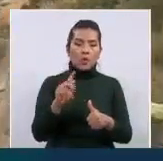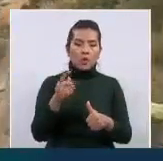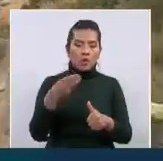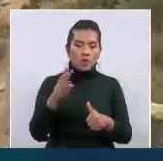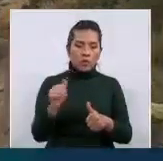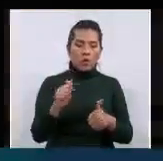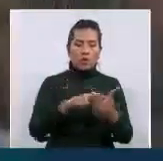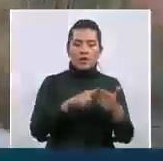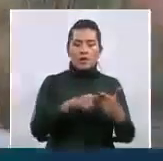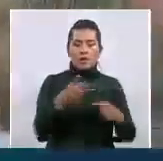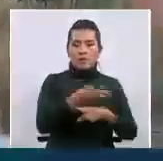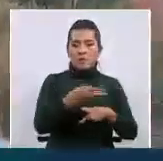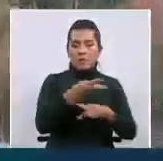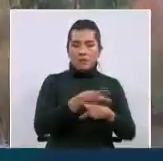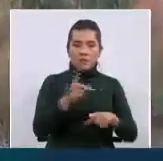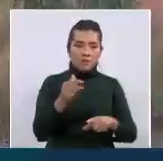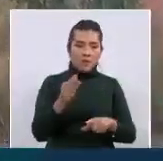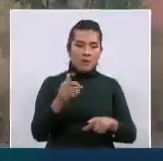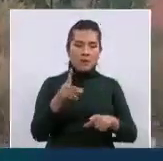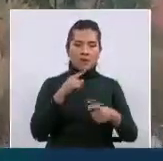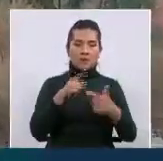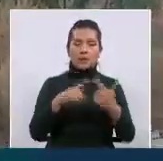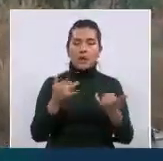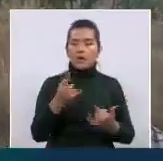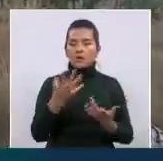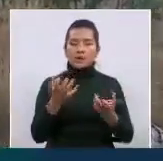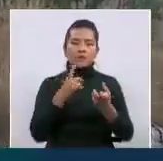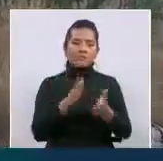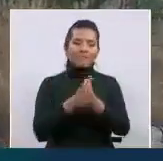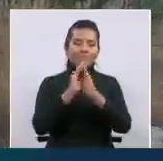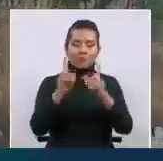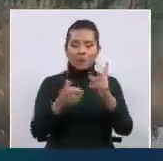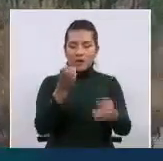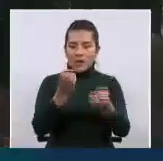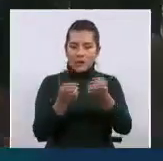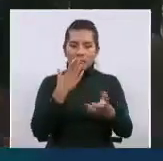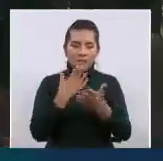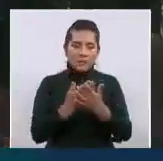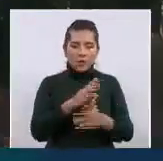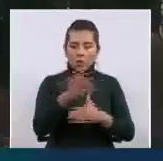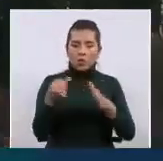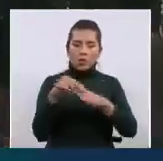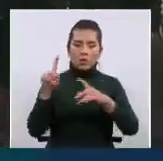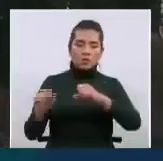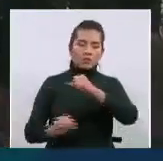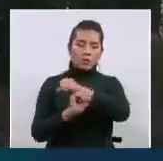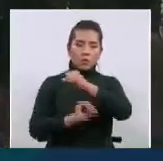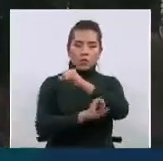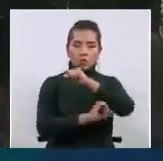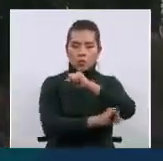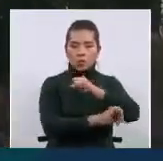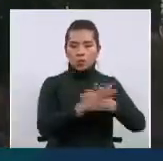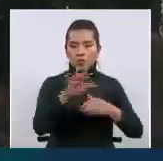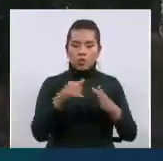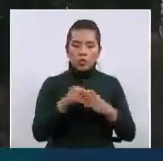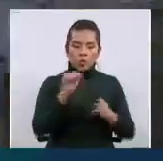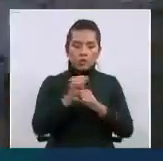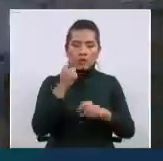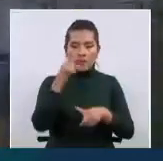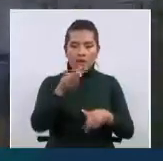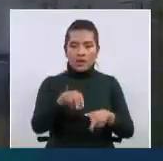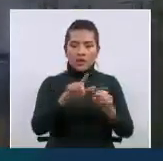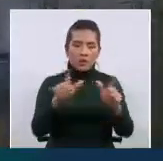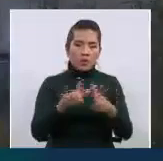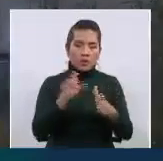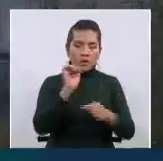los vecinos reclaman la estabilización de la zona, donde se debería haber trabajado los pitotes, muro de pantalla, trabajos en el relleno, los mismos